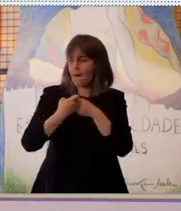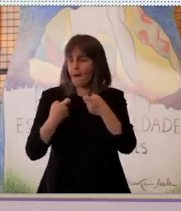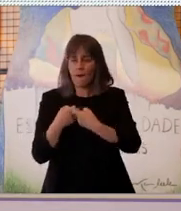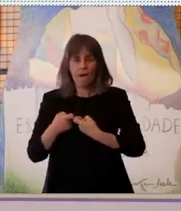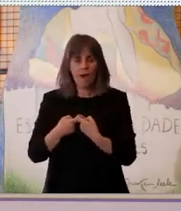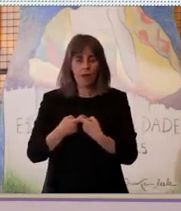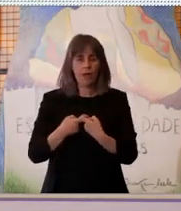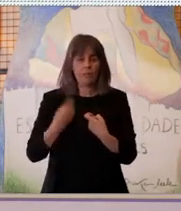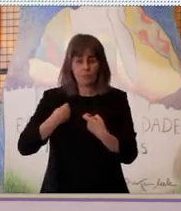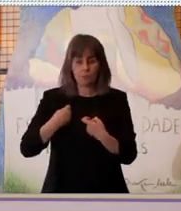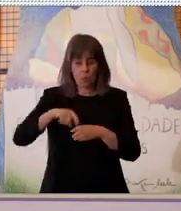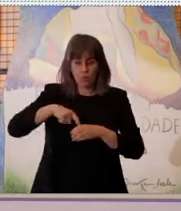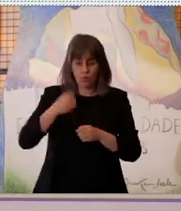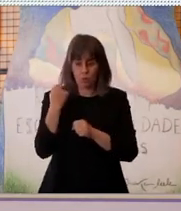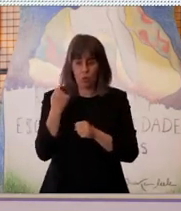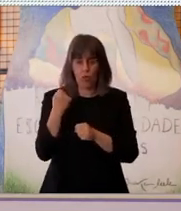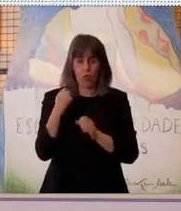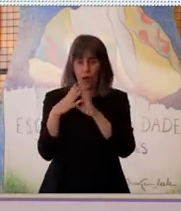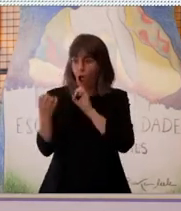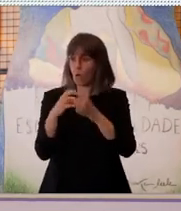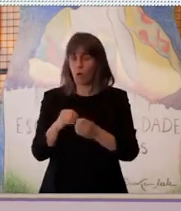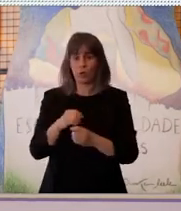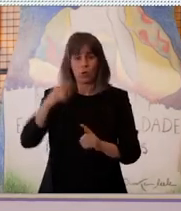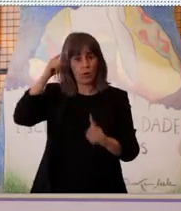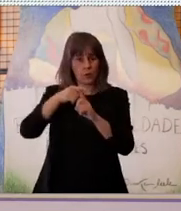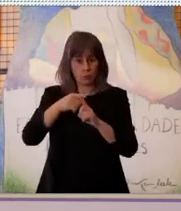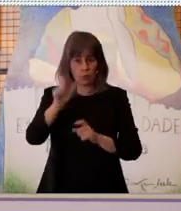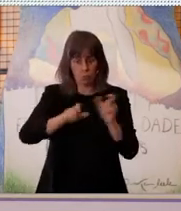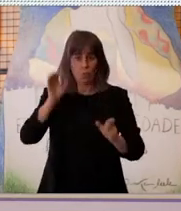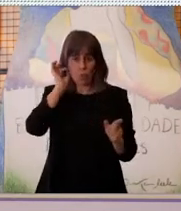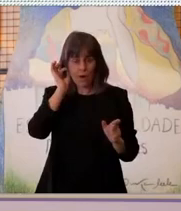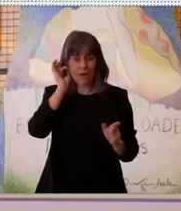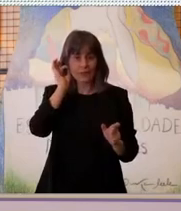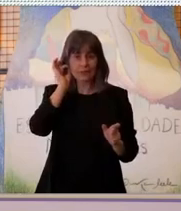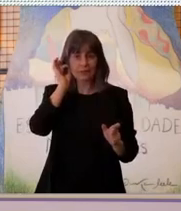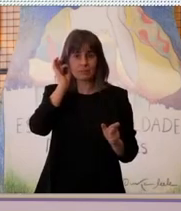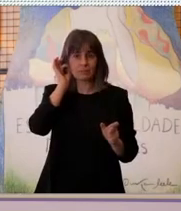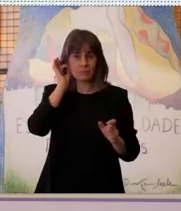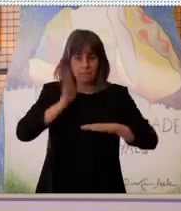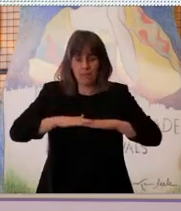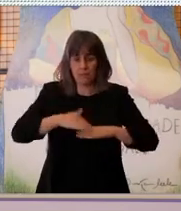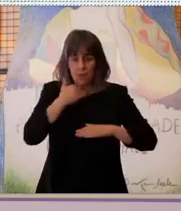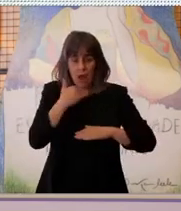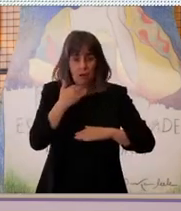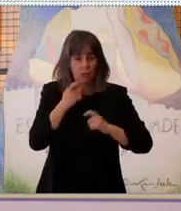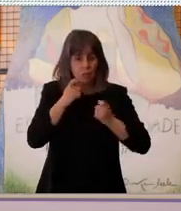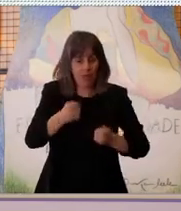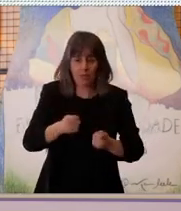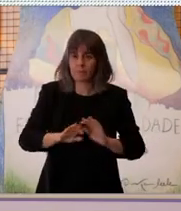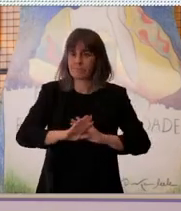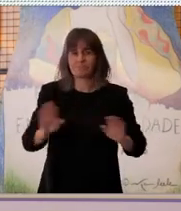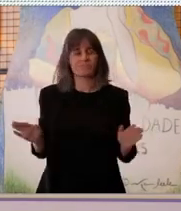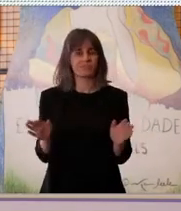asegurar posiciones de poder para las mujeres en base a mínimos que no son mínimos a veces son máximos pero aunque